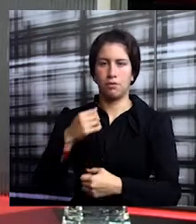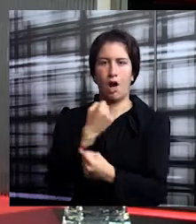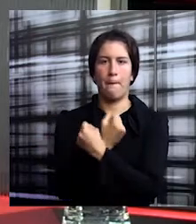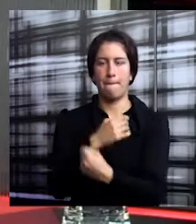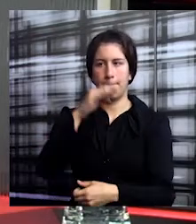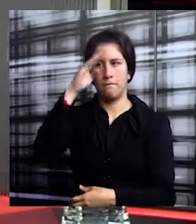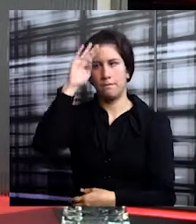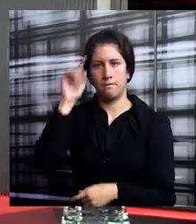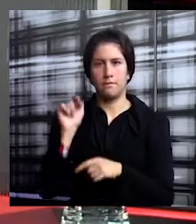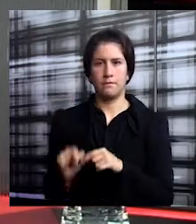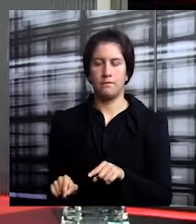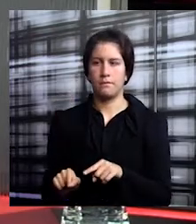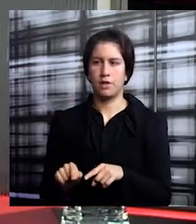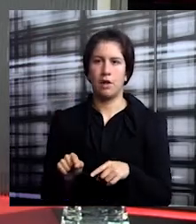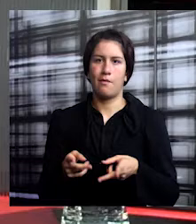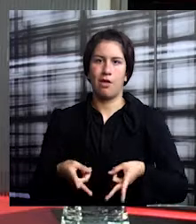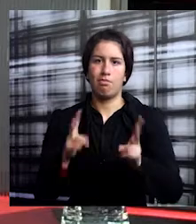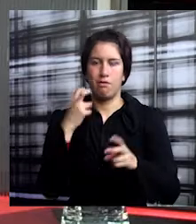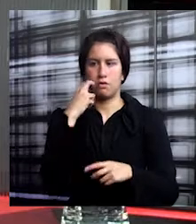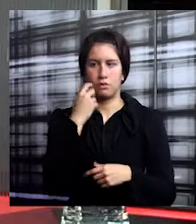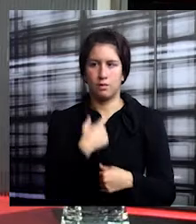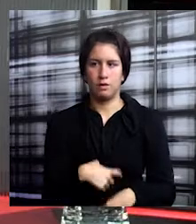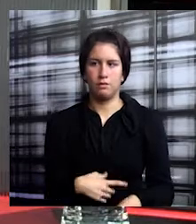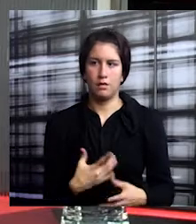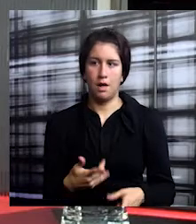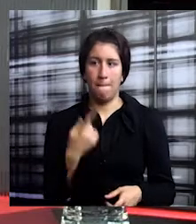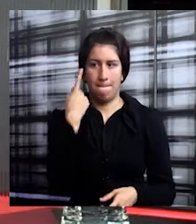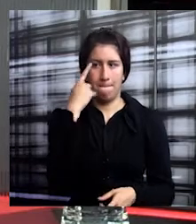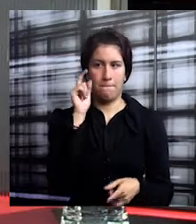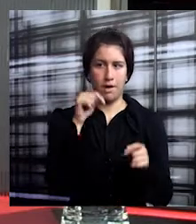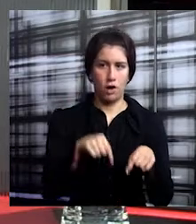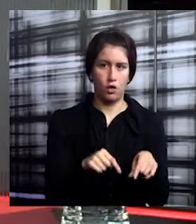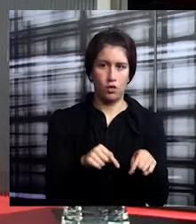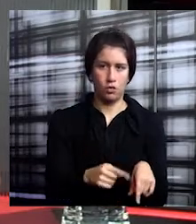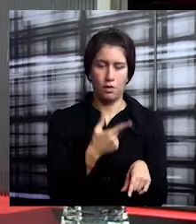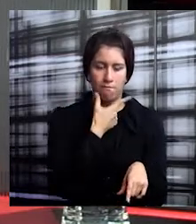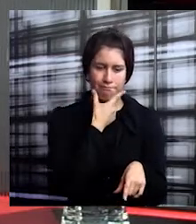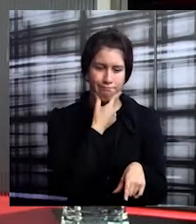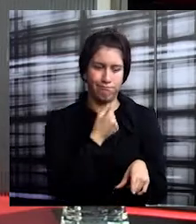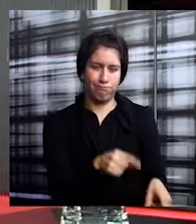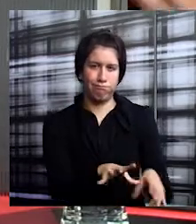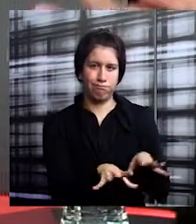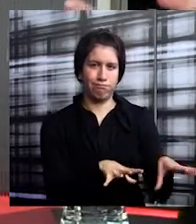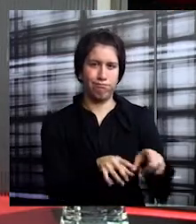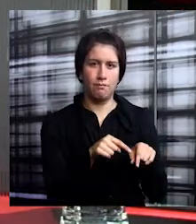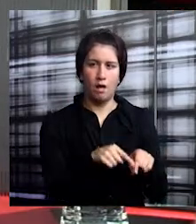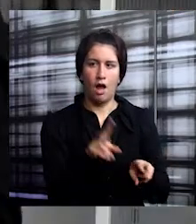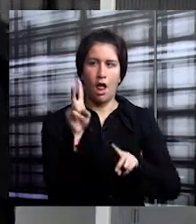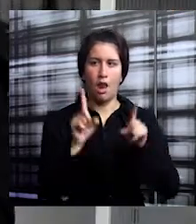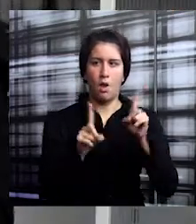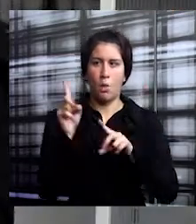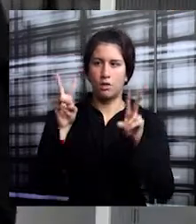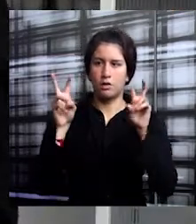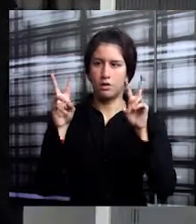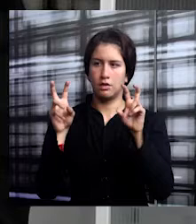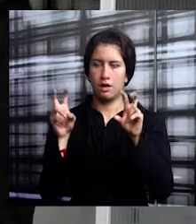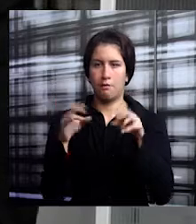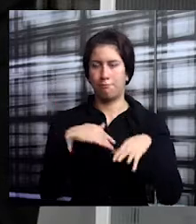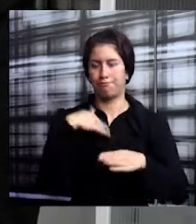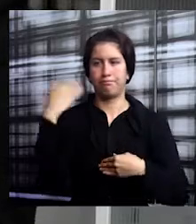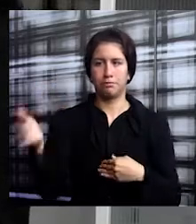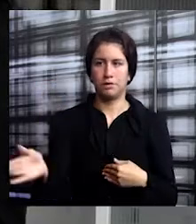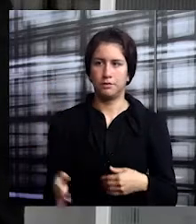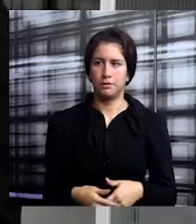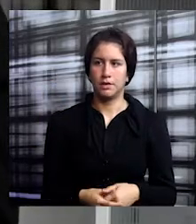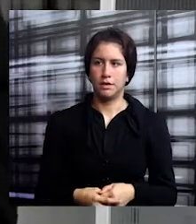Pero hoy día el sustrato fáctico de esos recursos, a mi modo de entender, ha perdido oportunidad y están desfasados. Ya que habló de la calle Condel, hemos escuchado también,